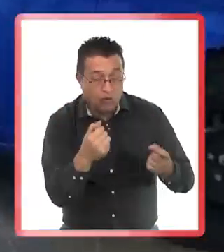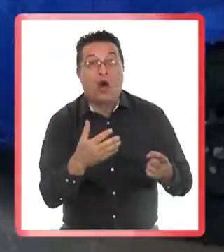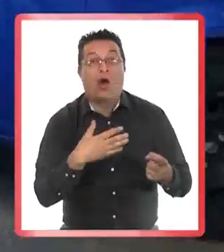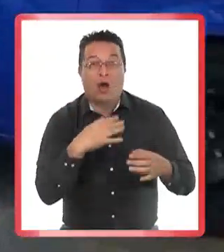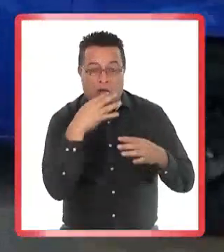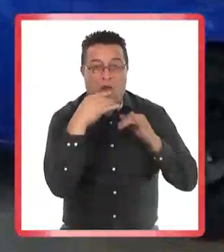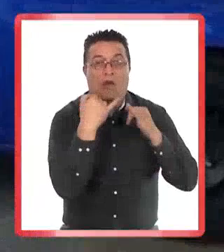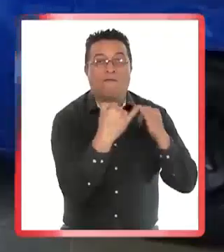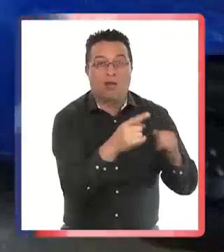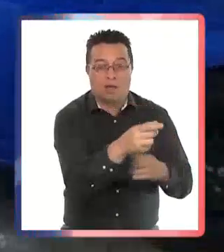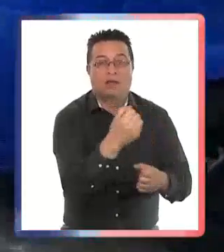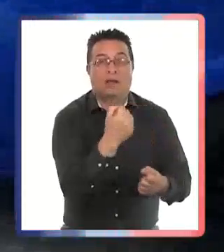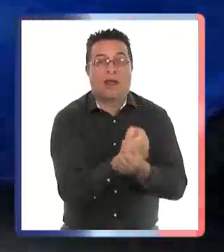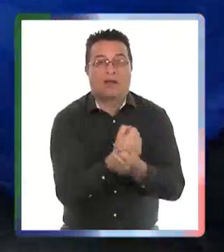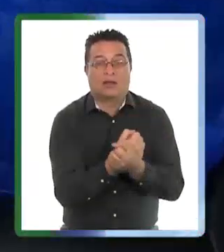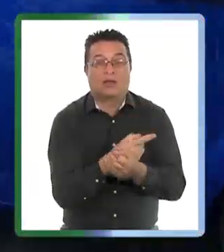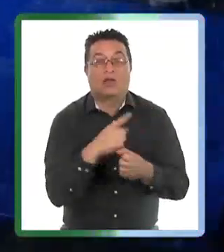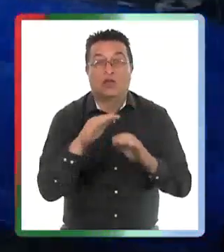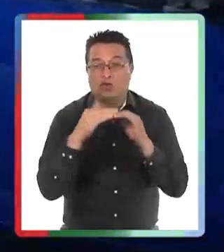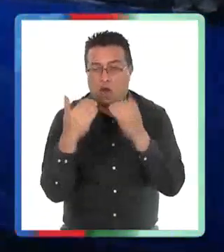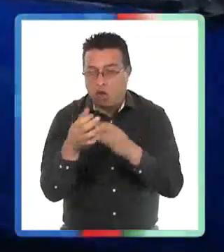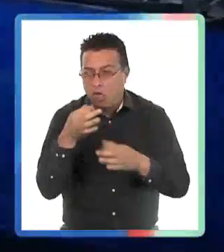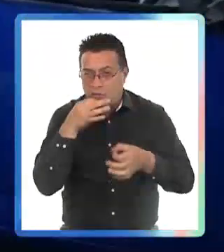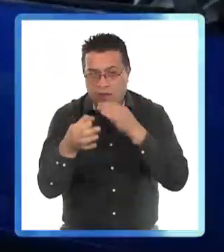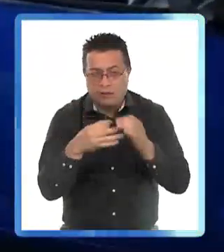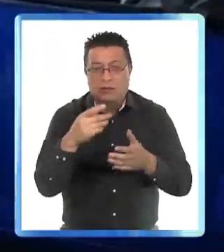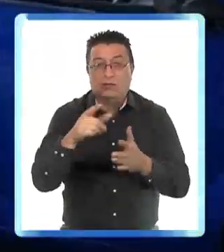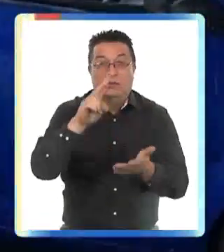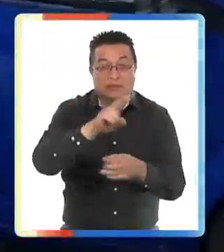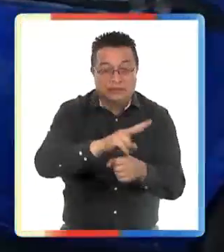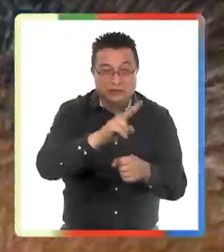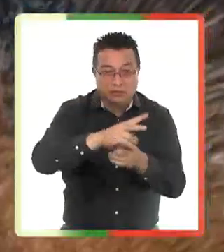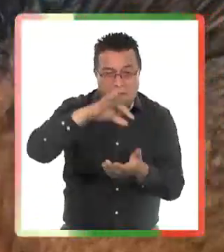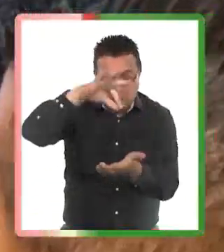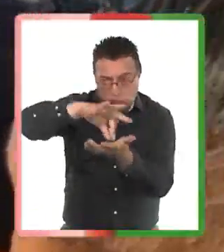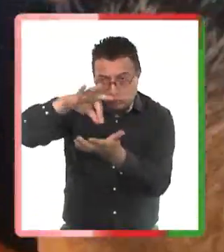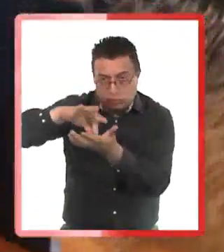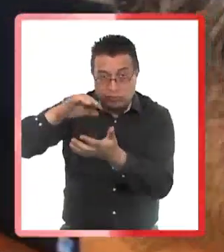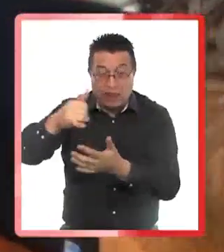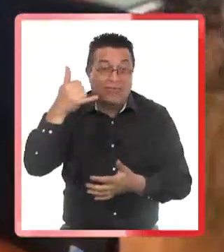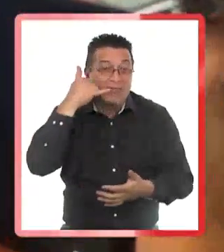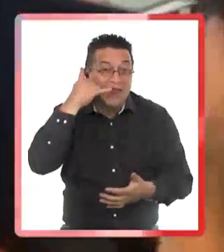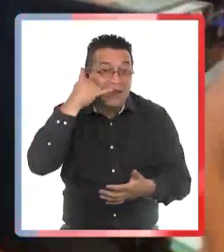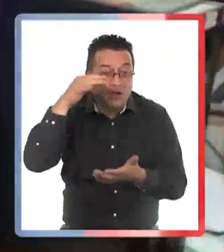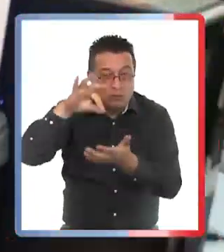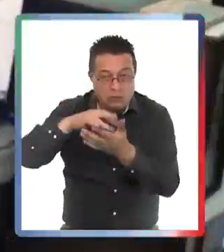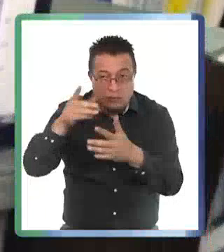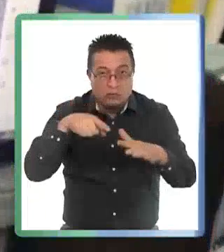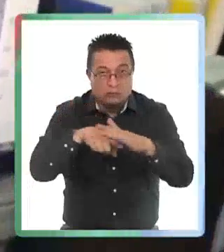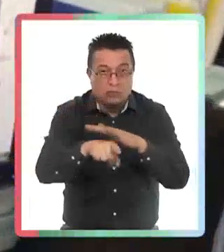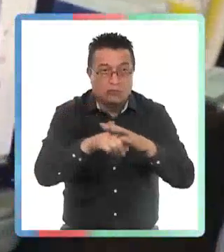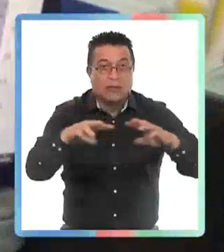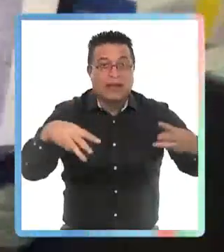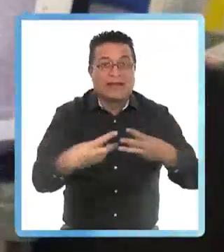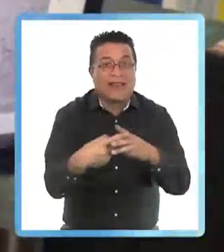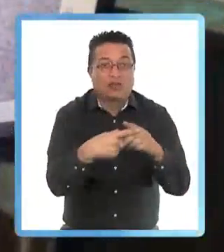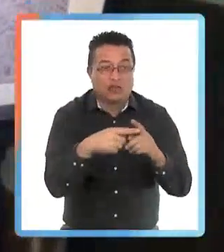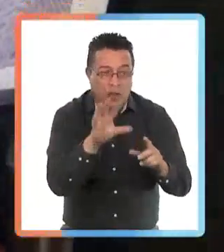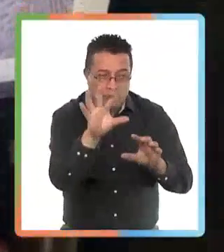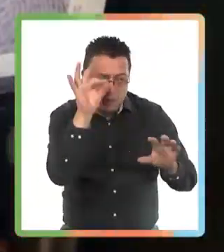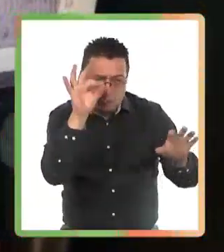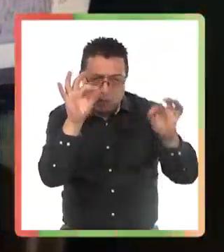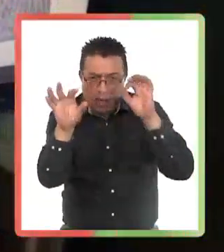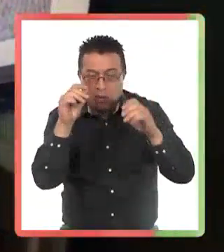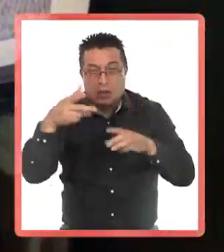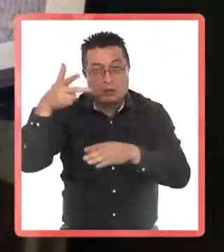vehículo en este crimen y entregó la información a las policías. Además de todos los datos de los testigos, la geolocalización de sus teléfonos celulares,